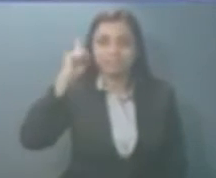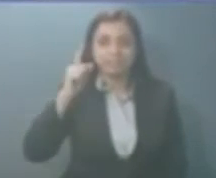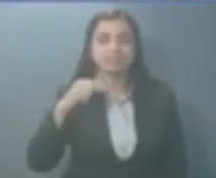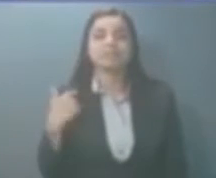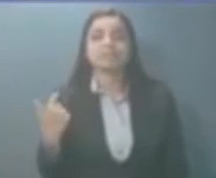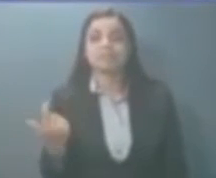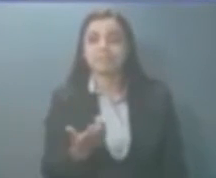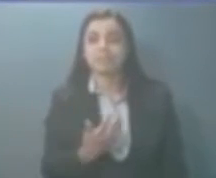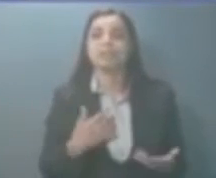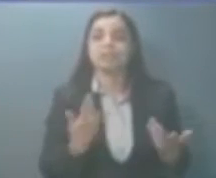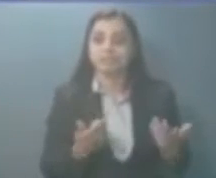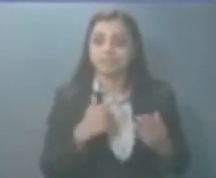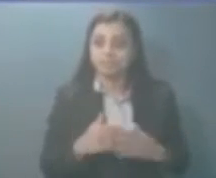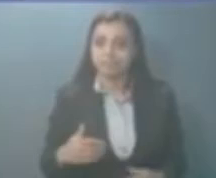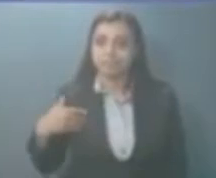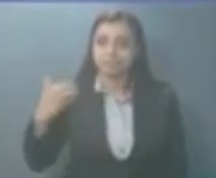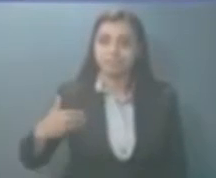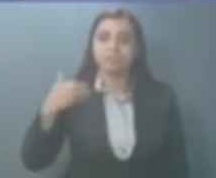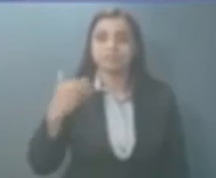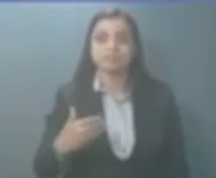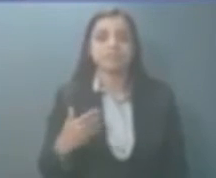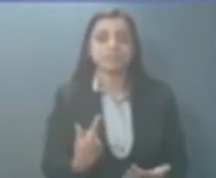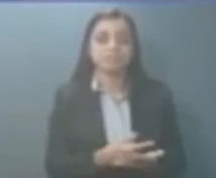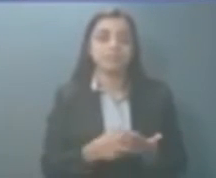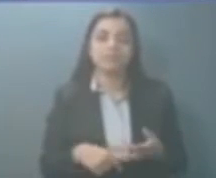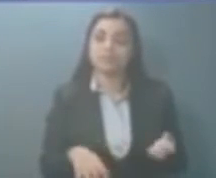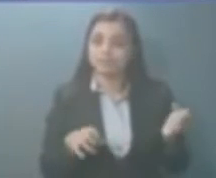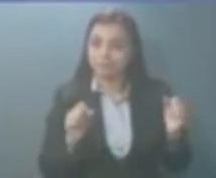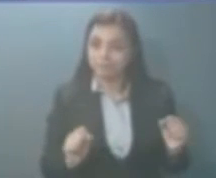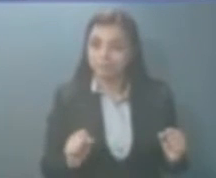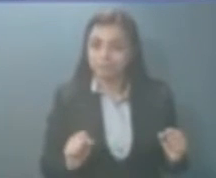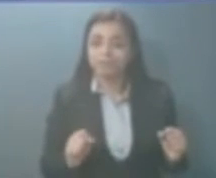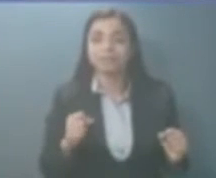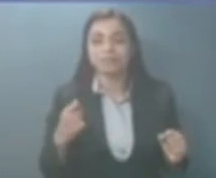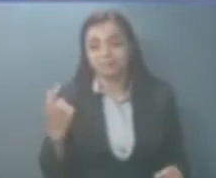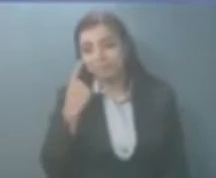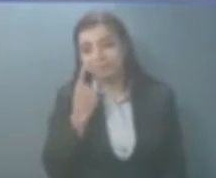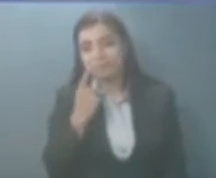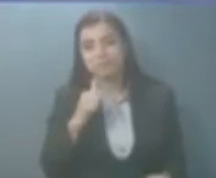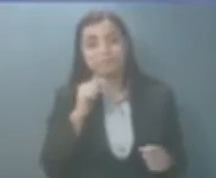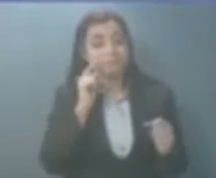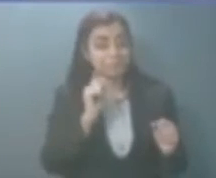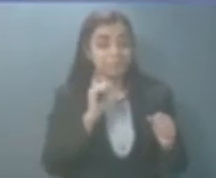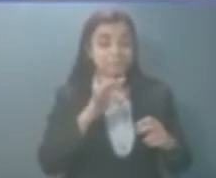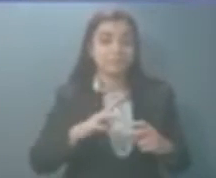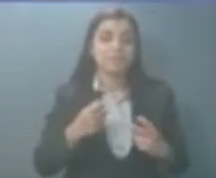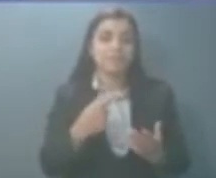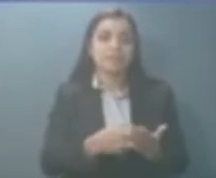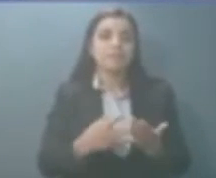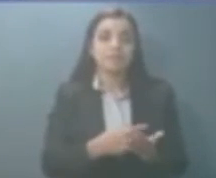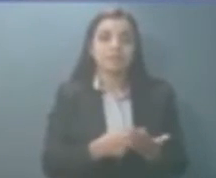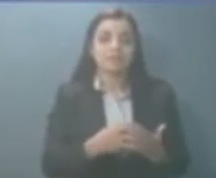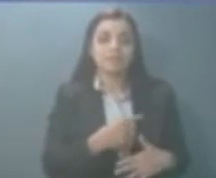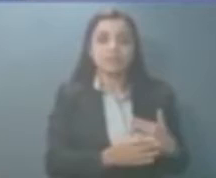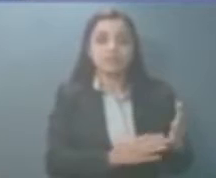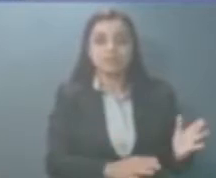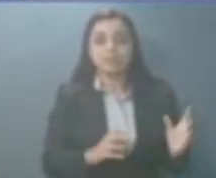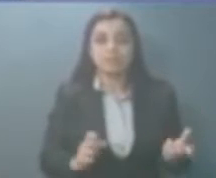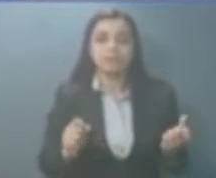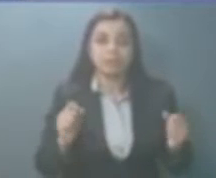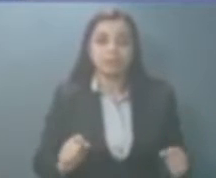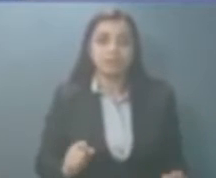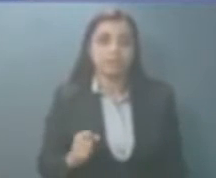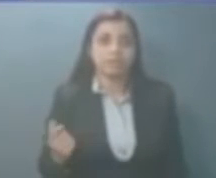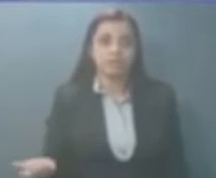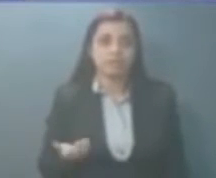que tienen ya años de estar en el Magisterio Nacional. Pero la segunda publicación, que va a ser en el mes de junio, esta